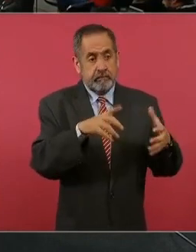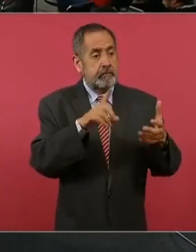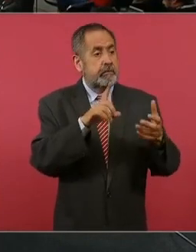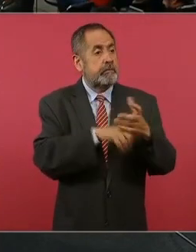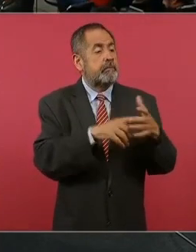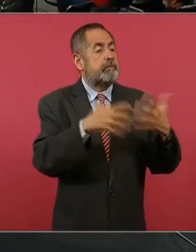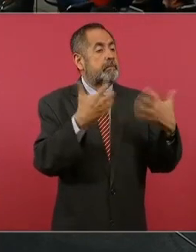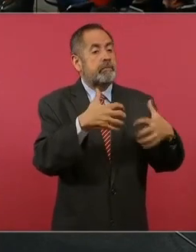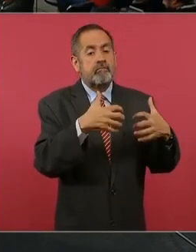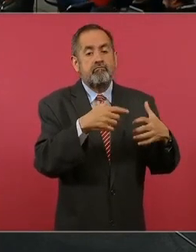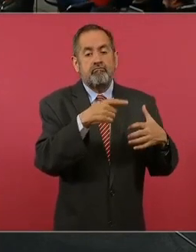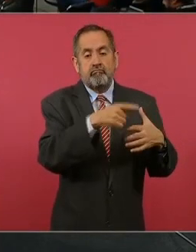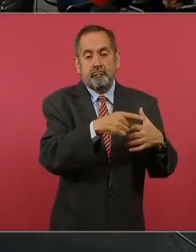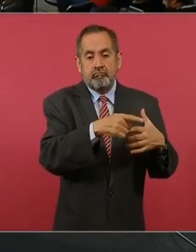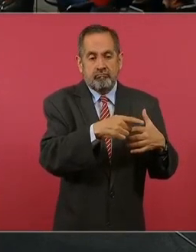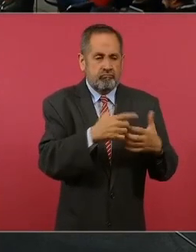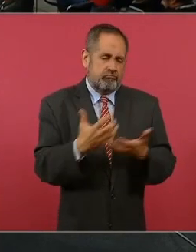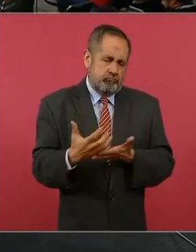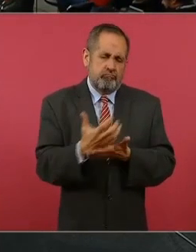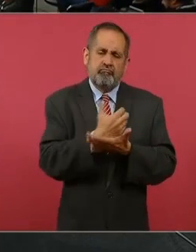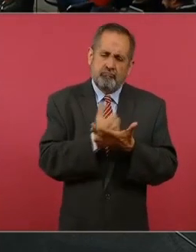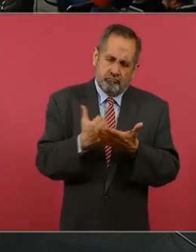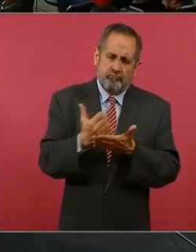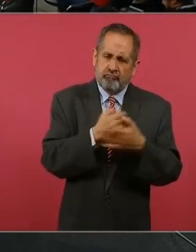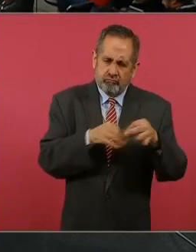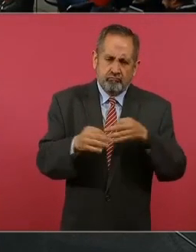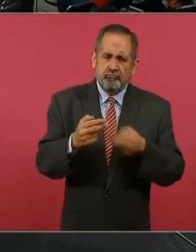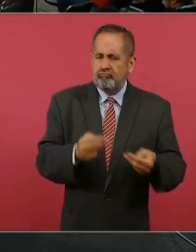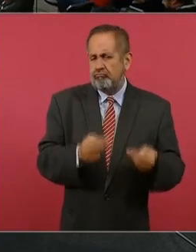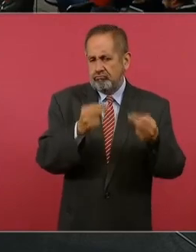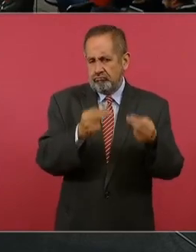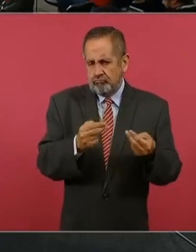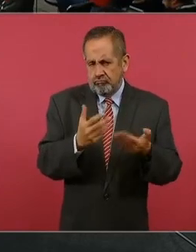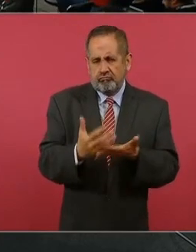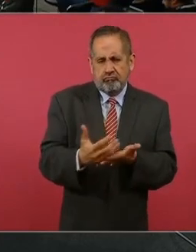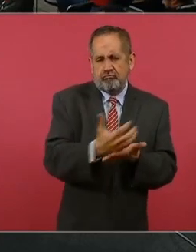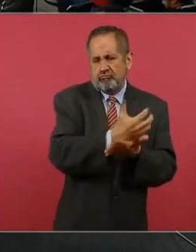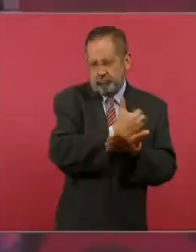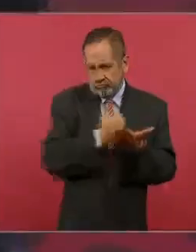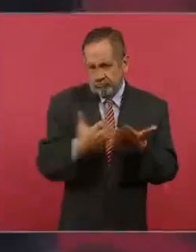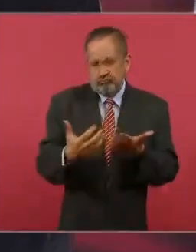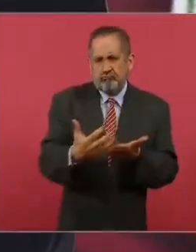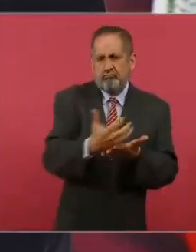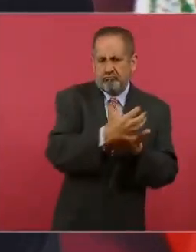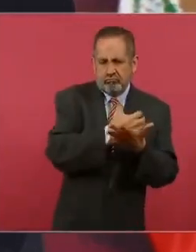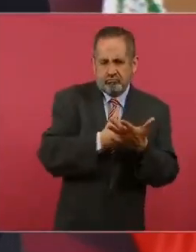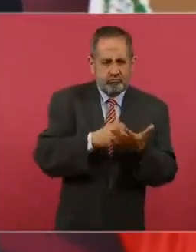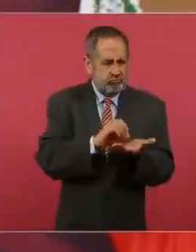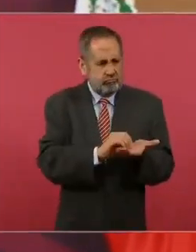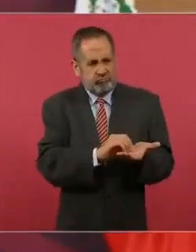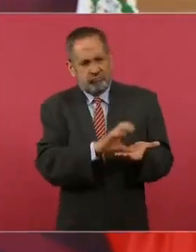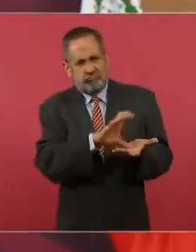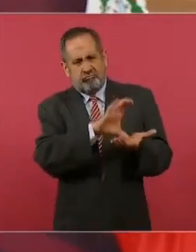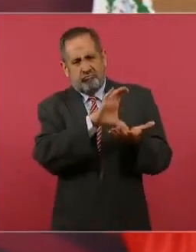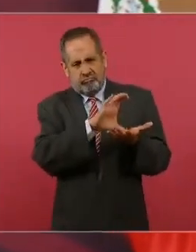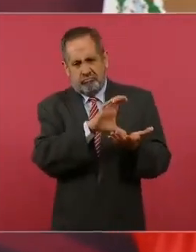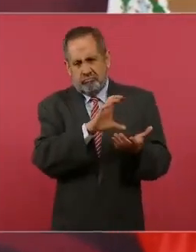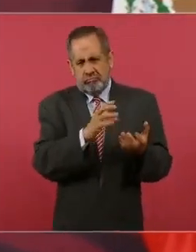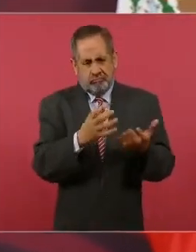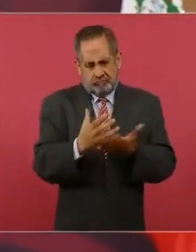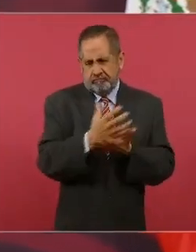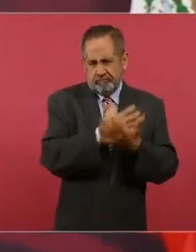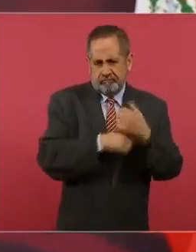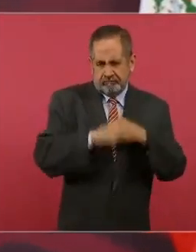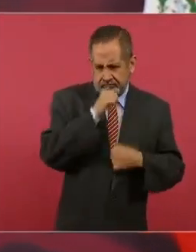empresa lucrativa que era la que le daba más impuestos, digo,